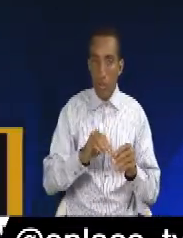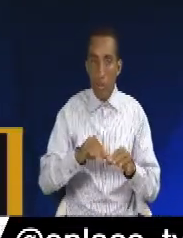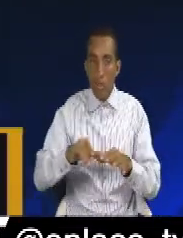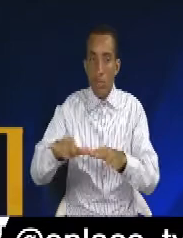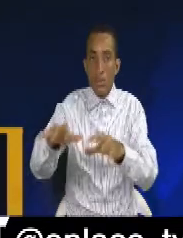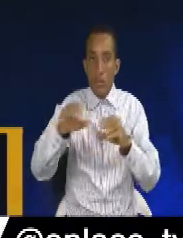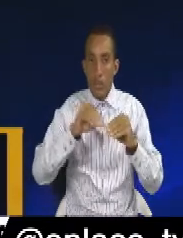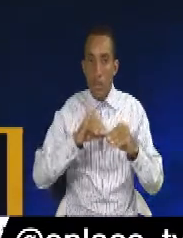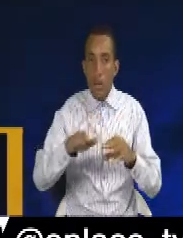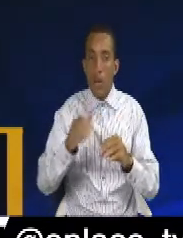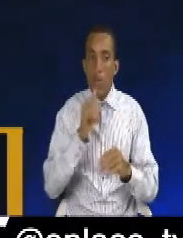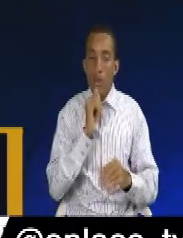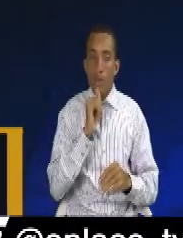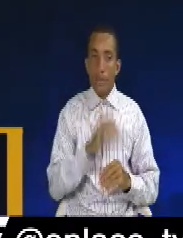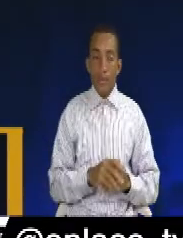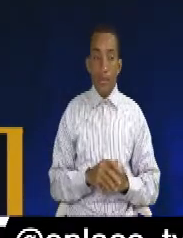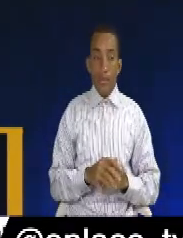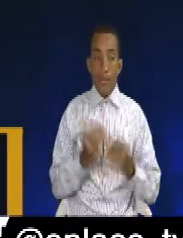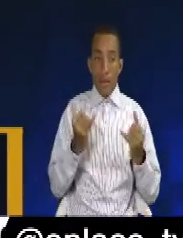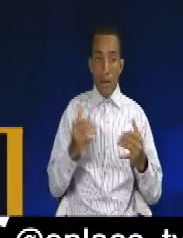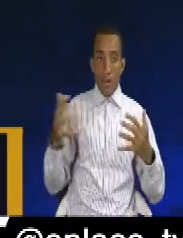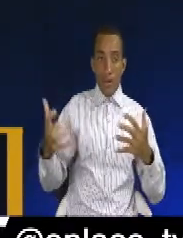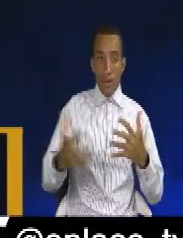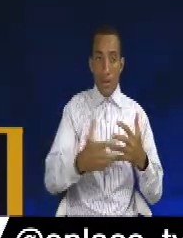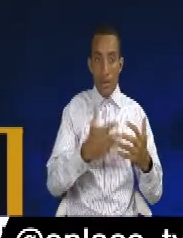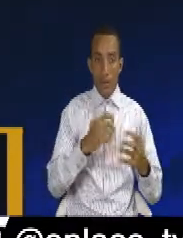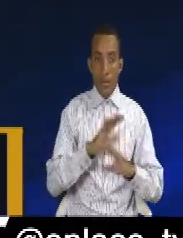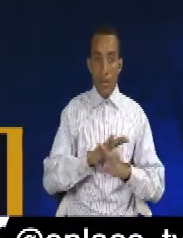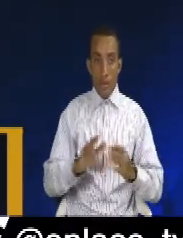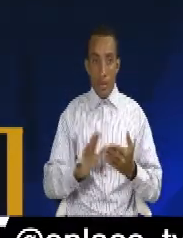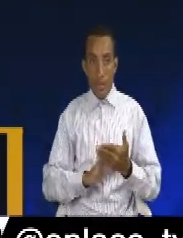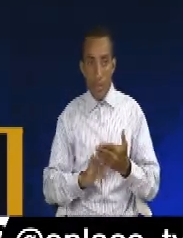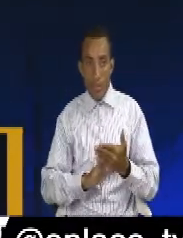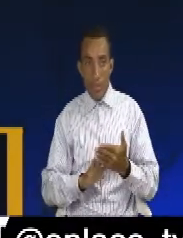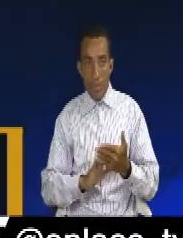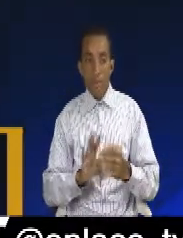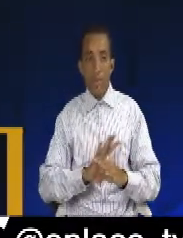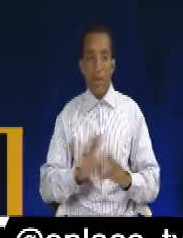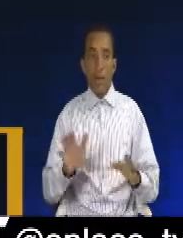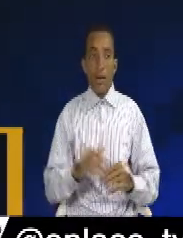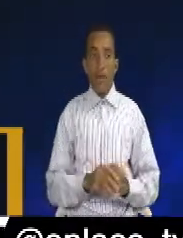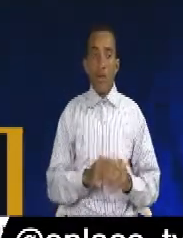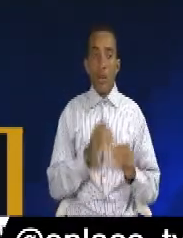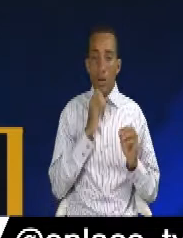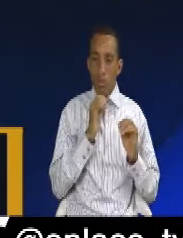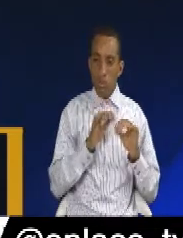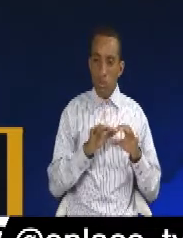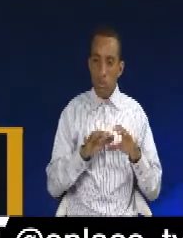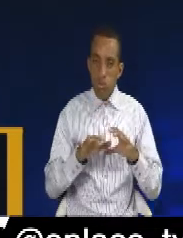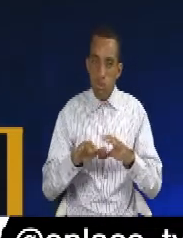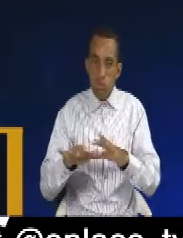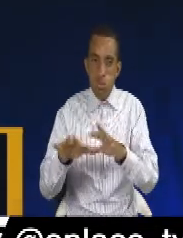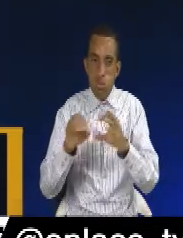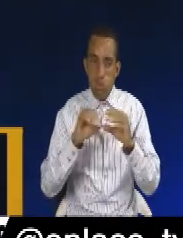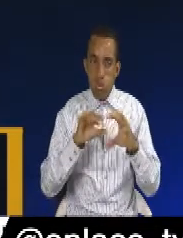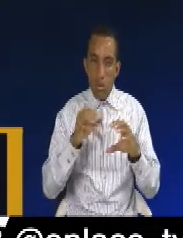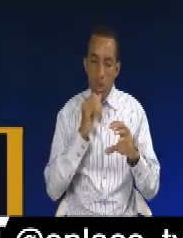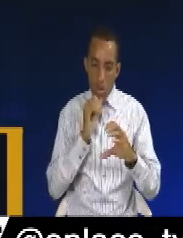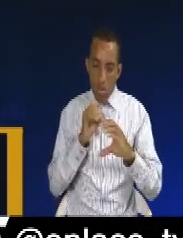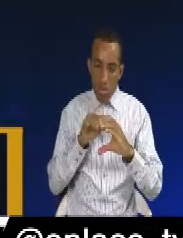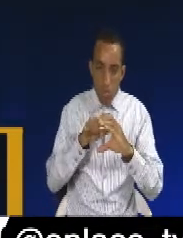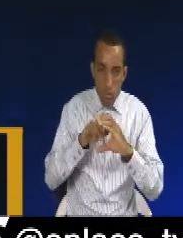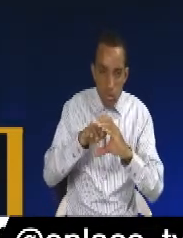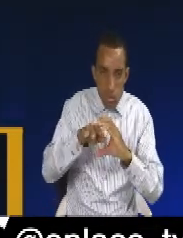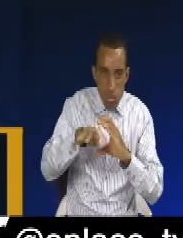A esta hora, así, el sistema de purgas para eliminar la posible turbiedad que se pueda generar por el arrastre de la llamada